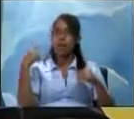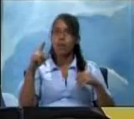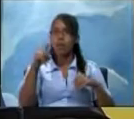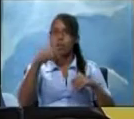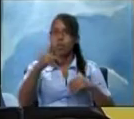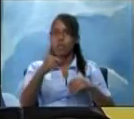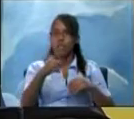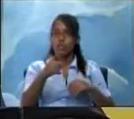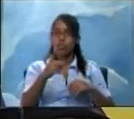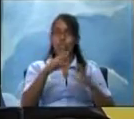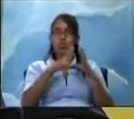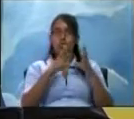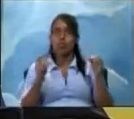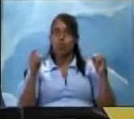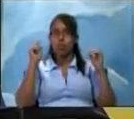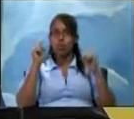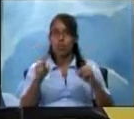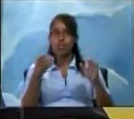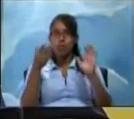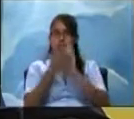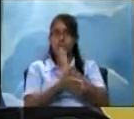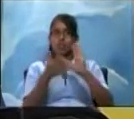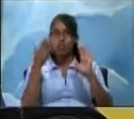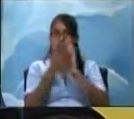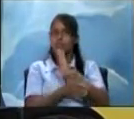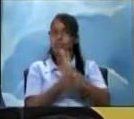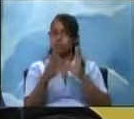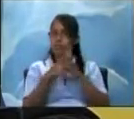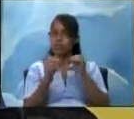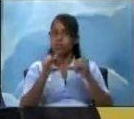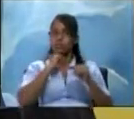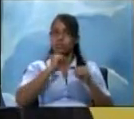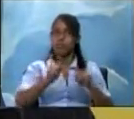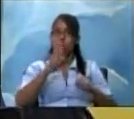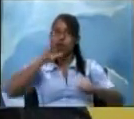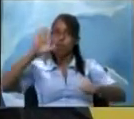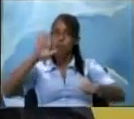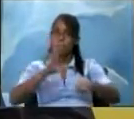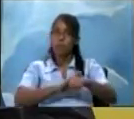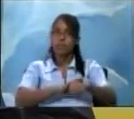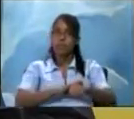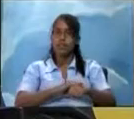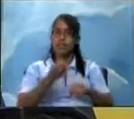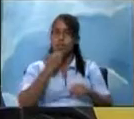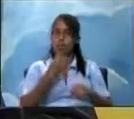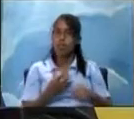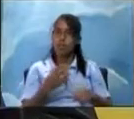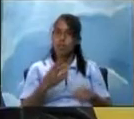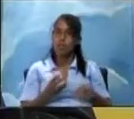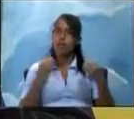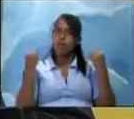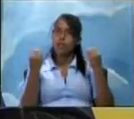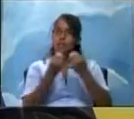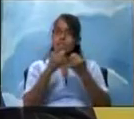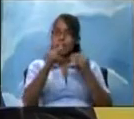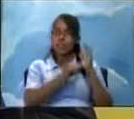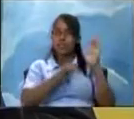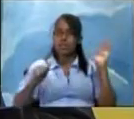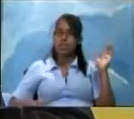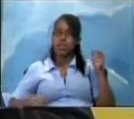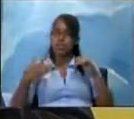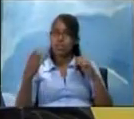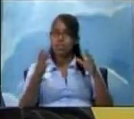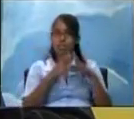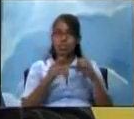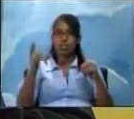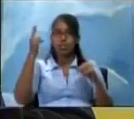habrá cuando todas estas cosas hayan de cumplirse? Qué bueno, hermano, es acercarse al Señor, el